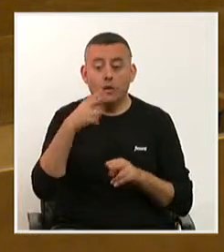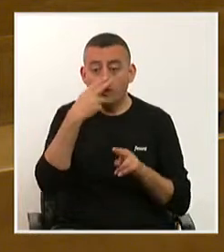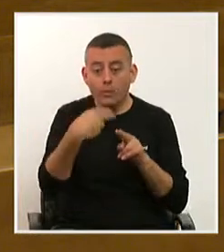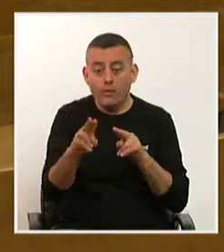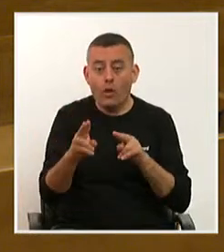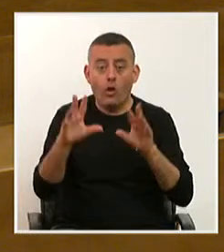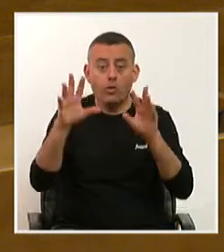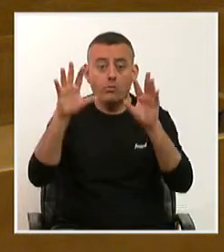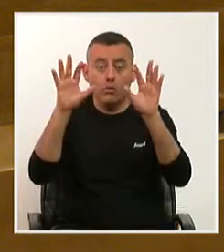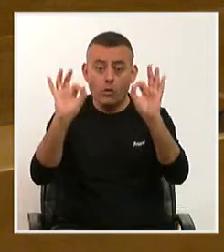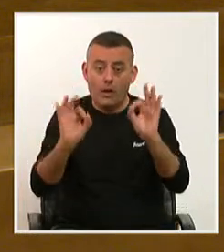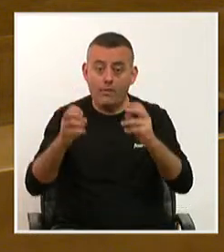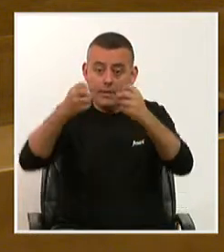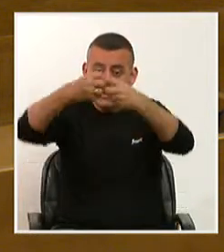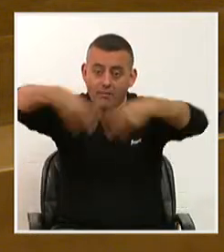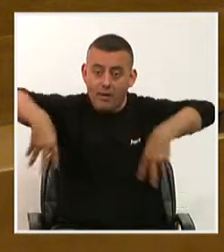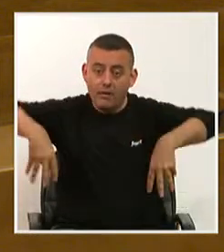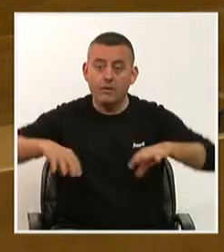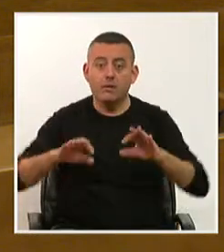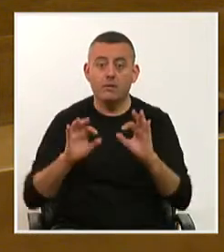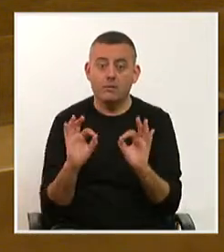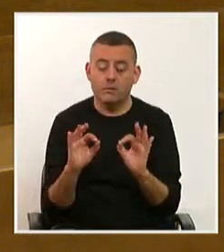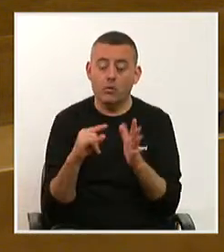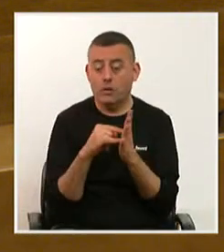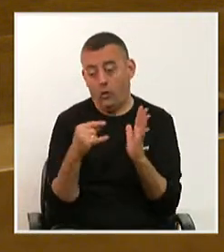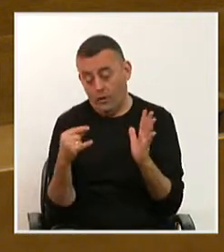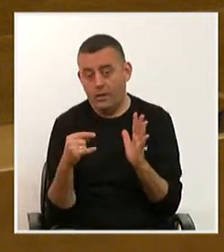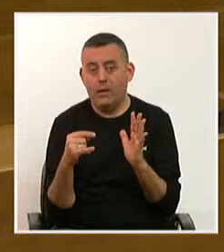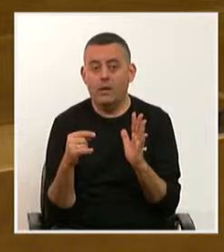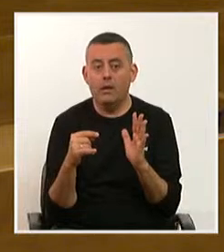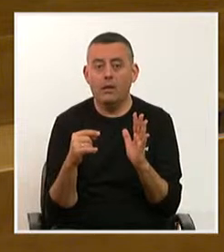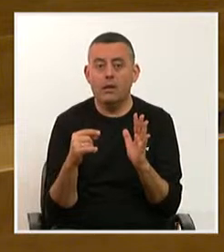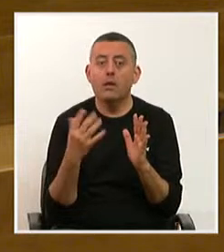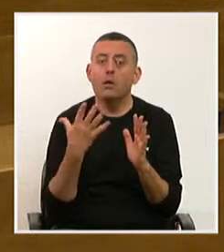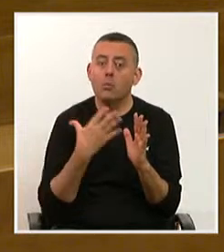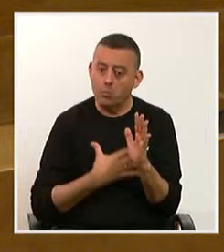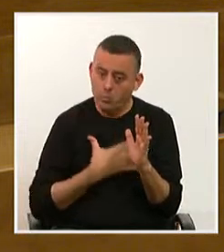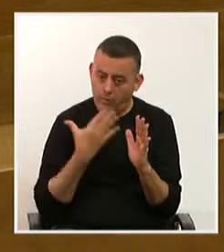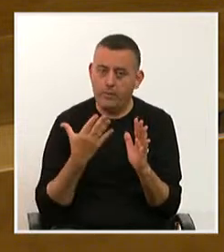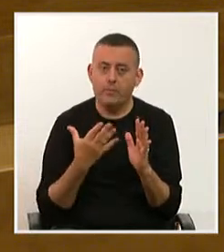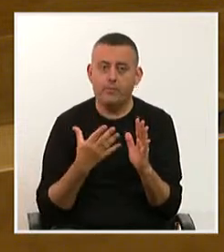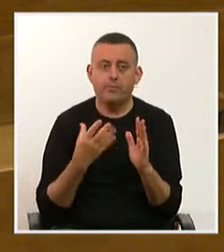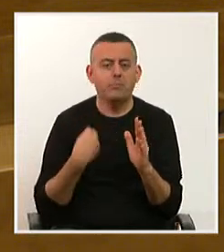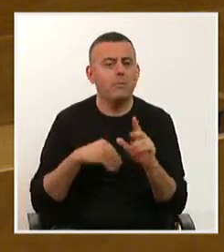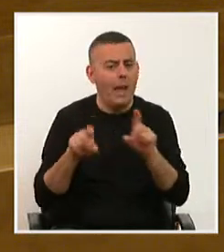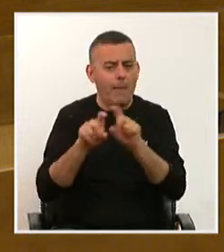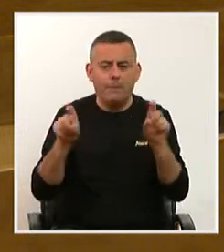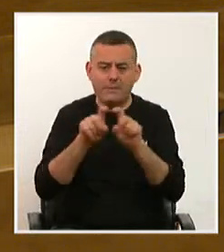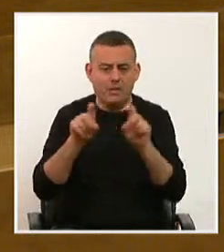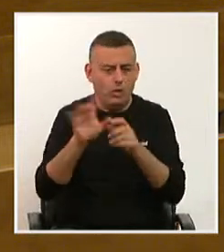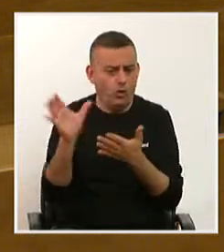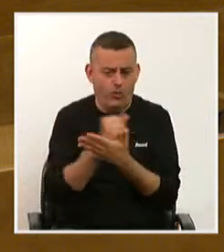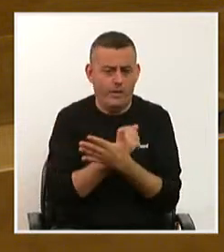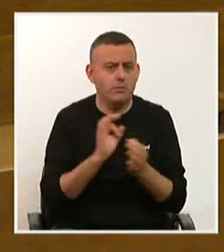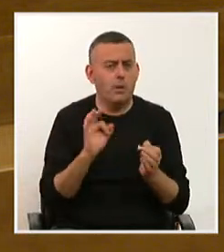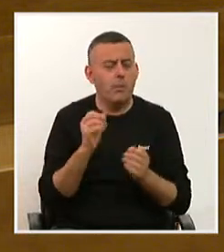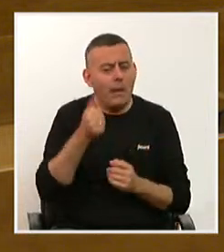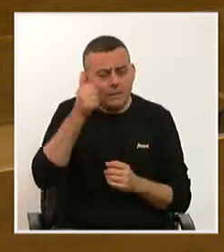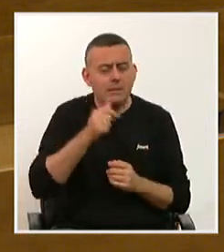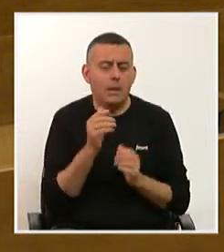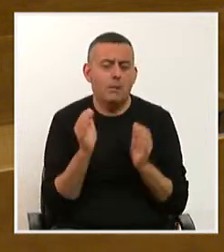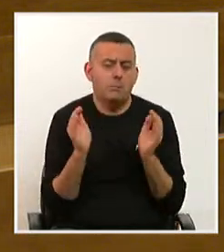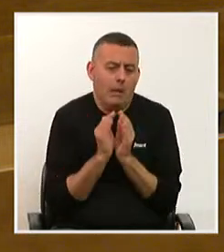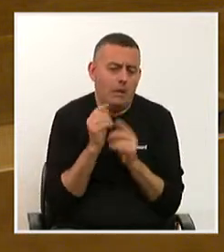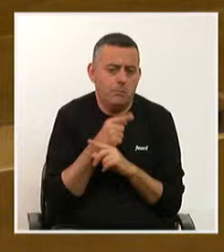tecnológica en em valenci especialment con que son que DIF que